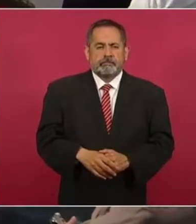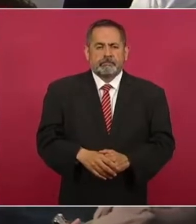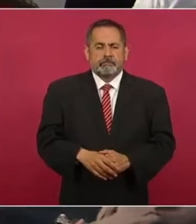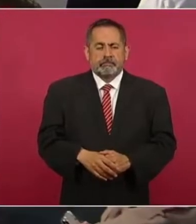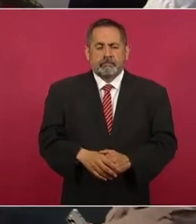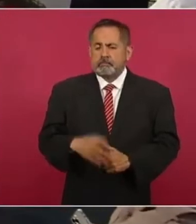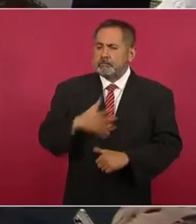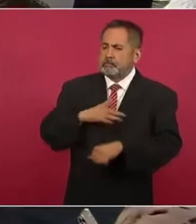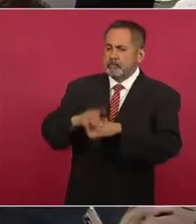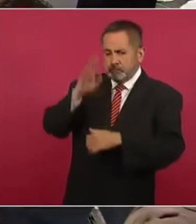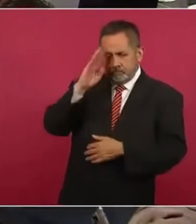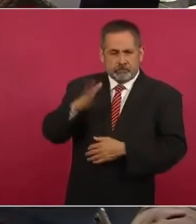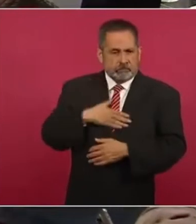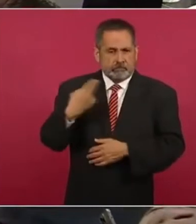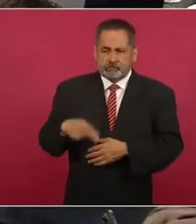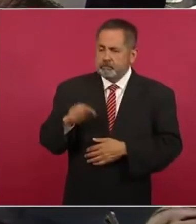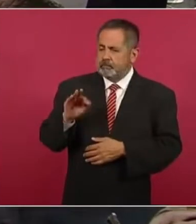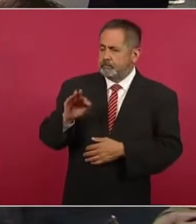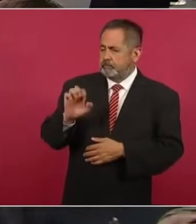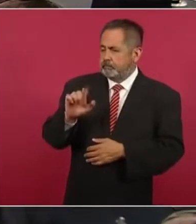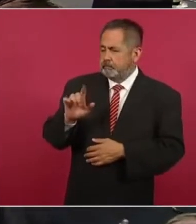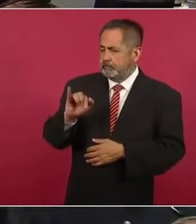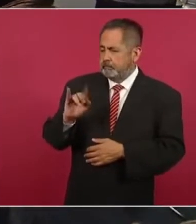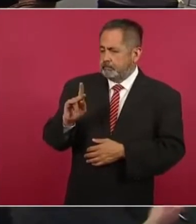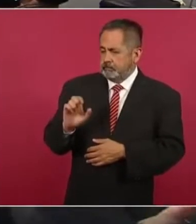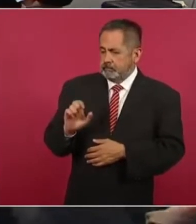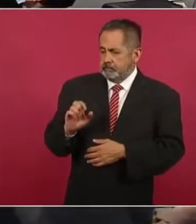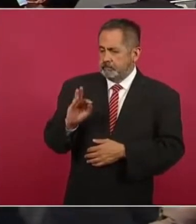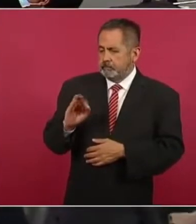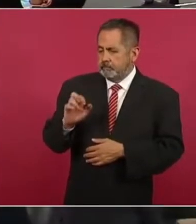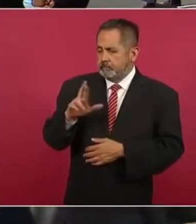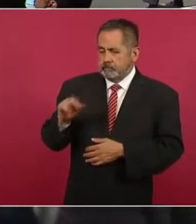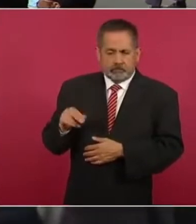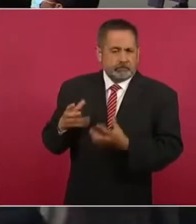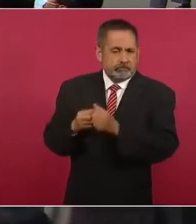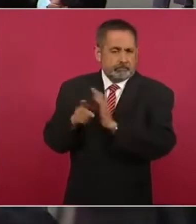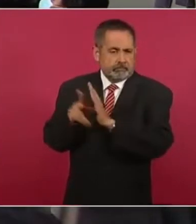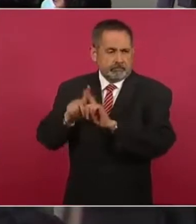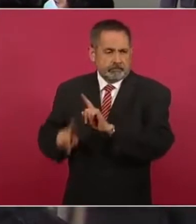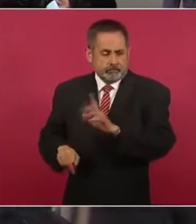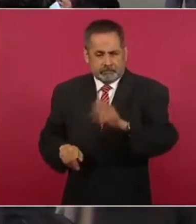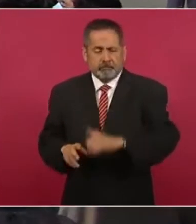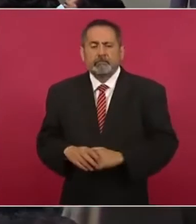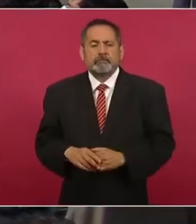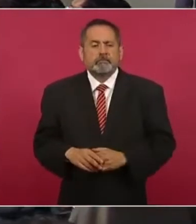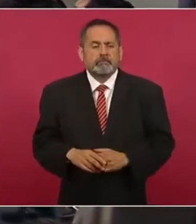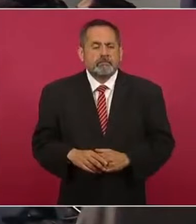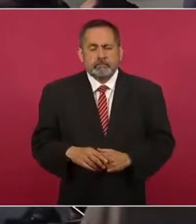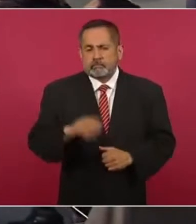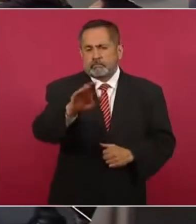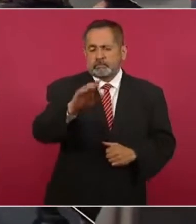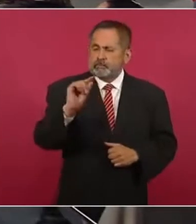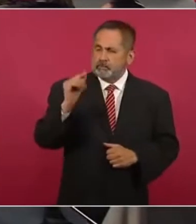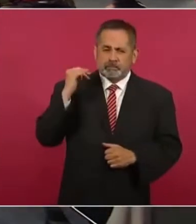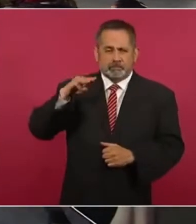Buenos días, señor presidente. Felipe Fierro, de tiempo.com.mx y Puente Libre. Para comentarle, en el mes de mayo